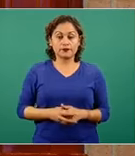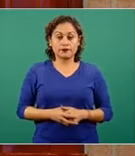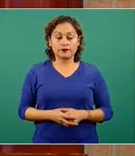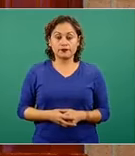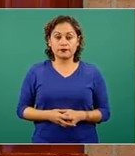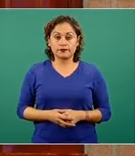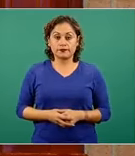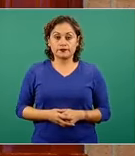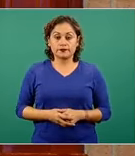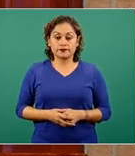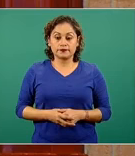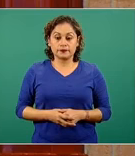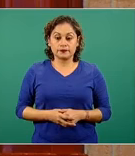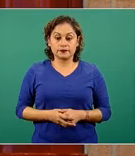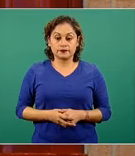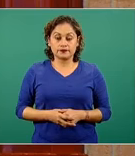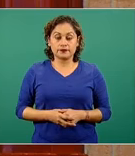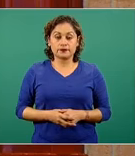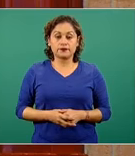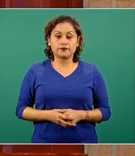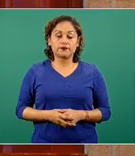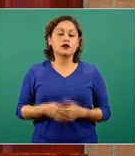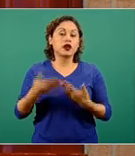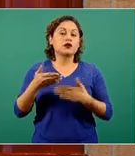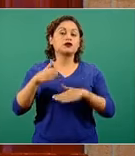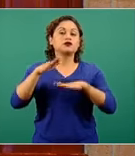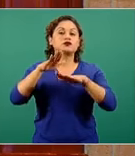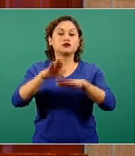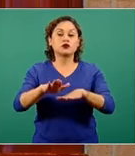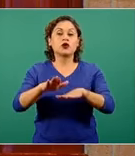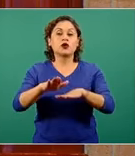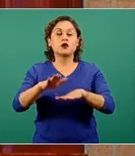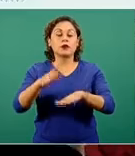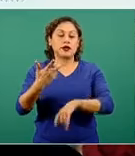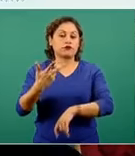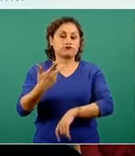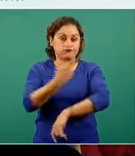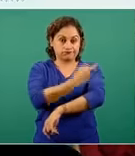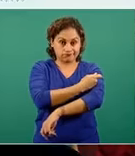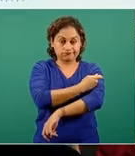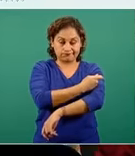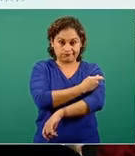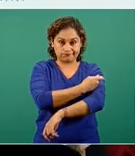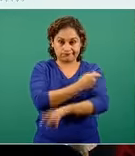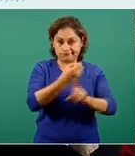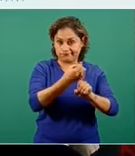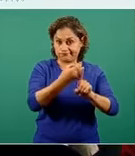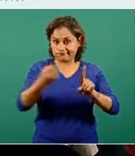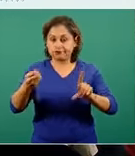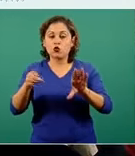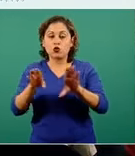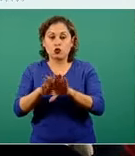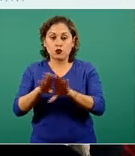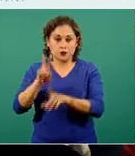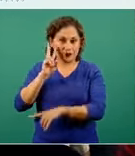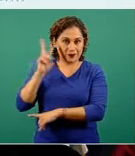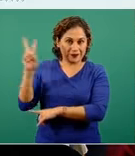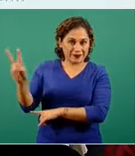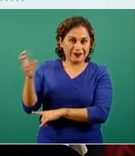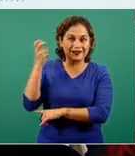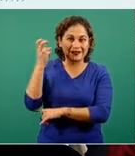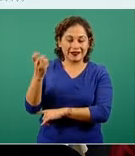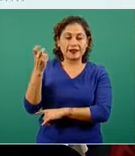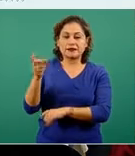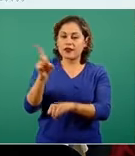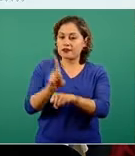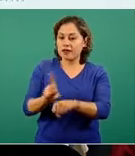al grupo de información que tiene que ver con el avance de la Estrategia Nacional de Vacunación, y en esta gráfica pues siempre estamos